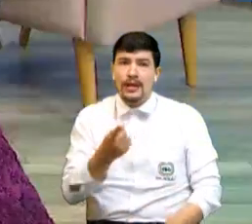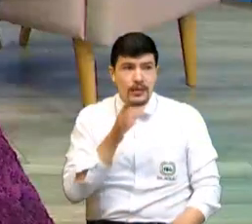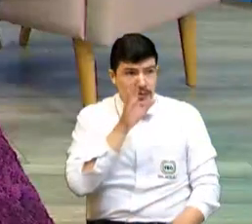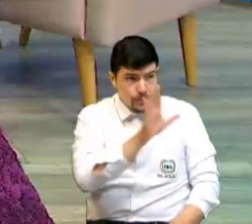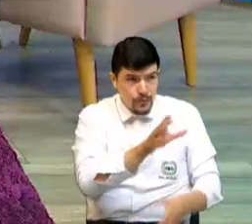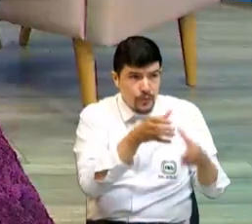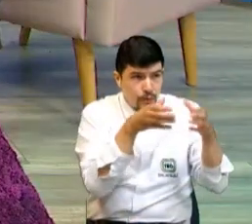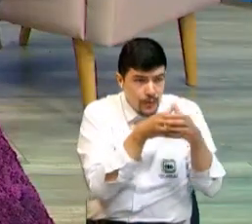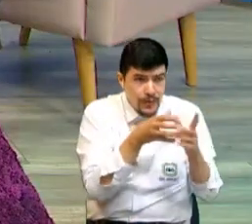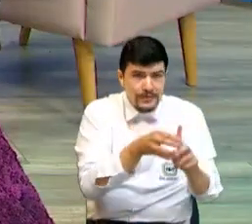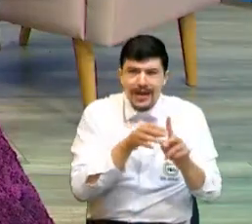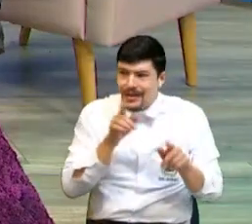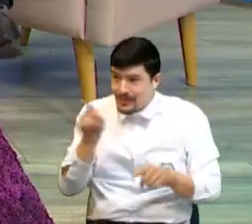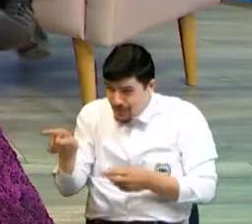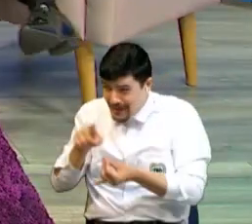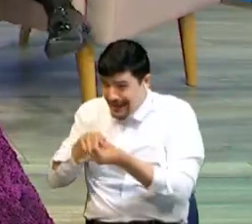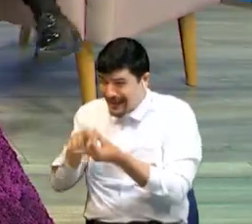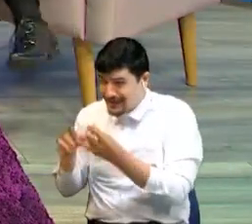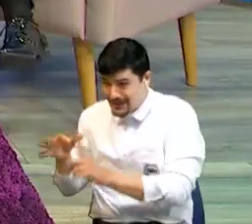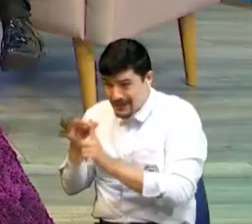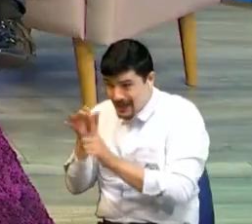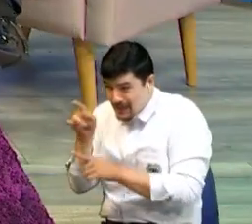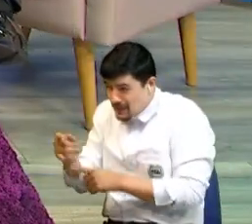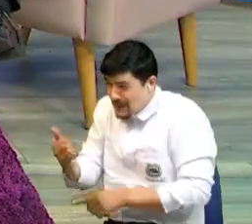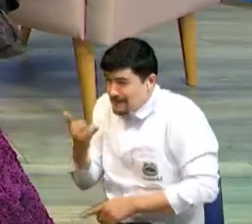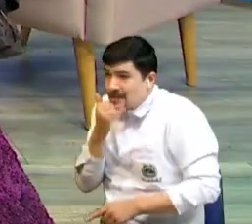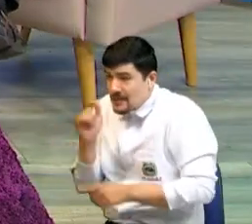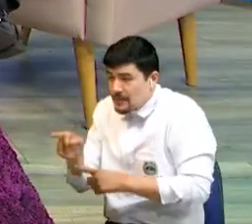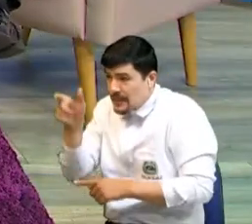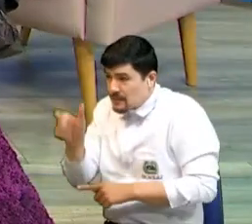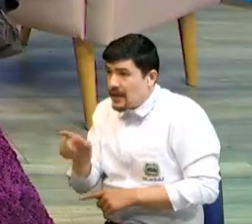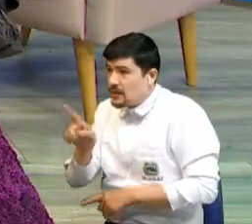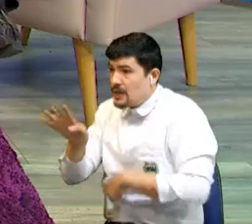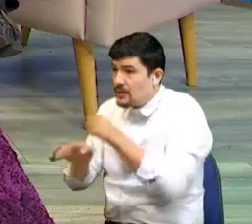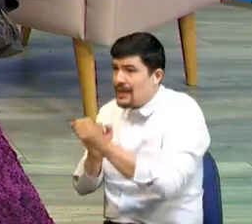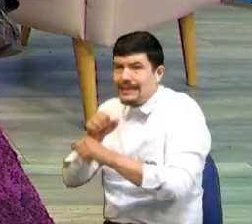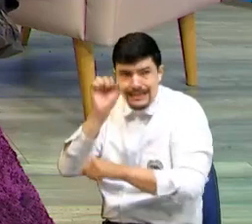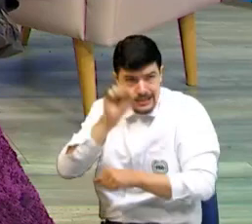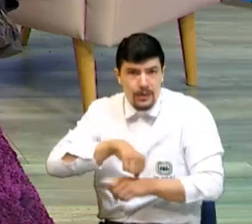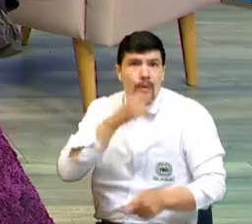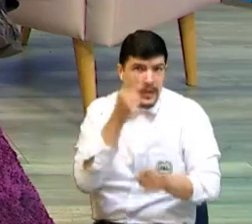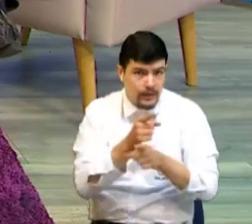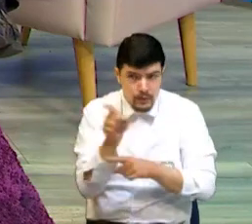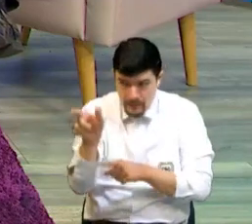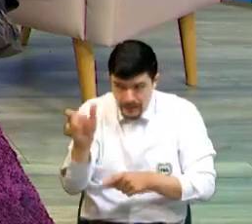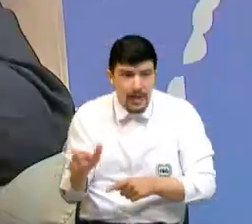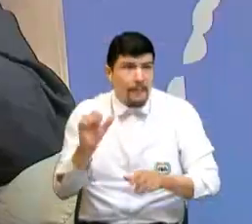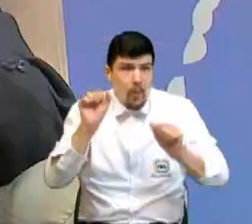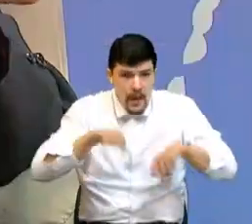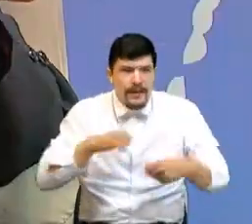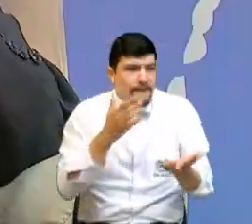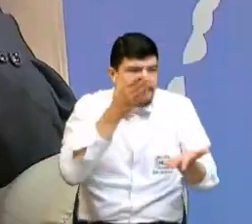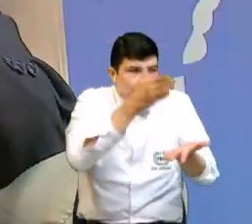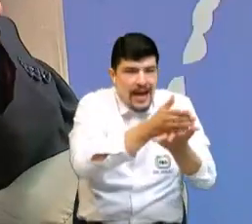caso particular, ¿no? Sí. Puntualmente con lo que le sucedió a los 14 años. A los 14 años, por supuesto.